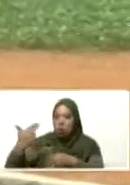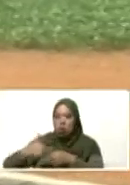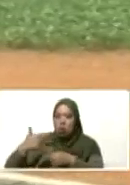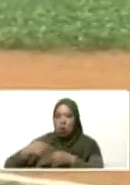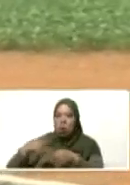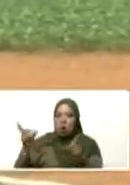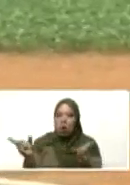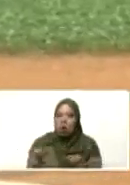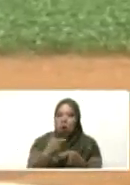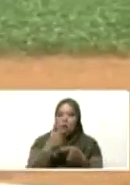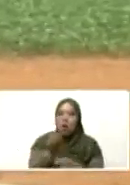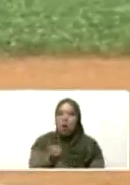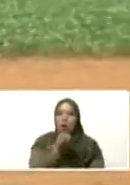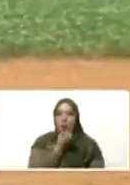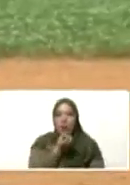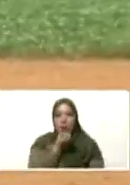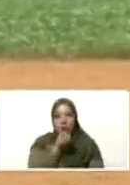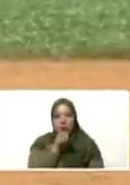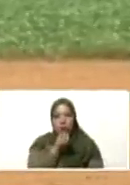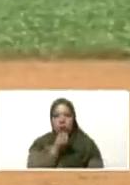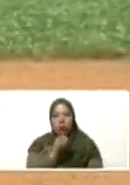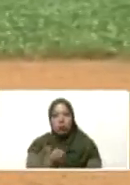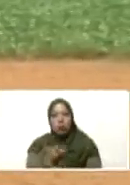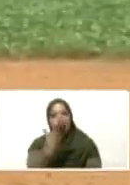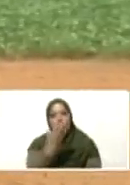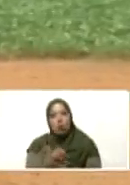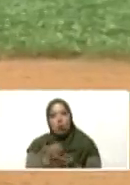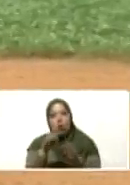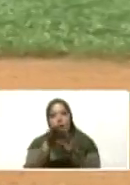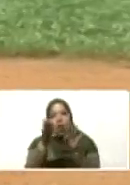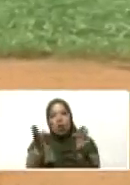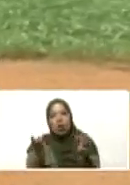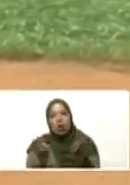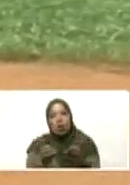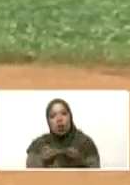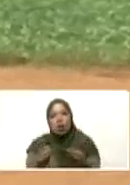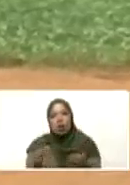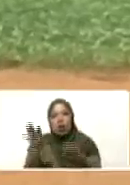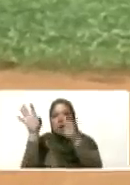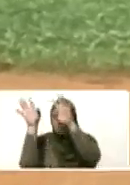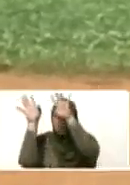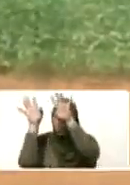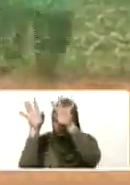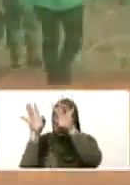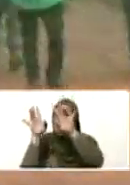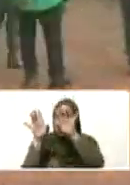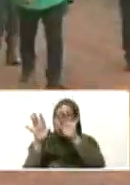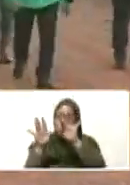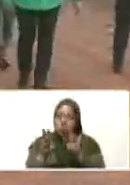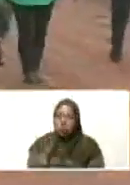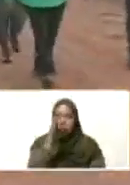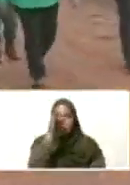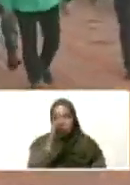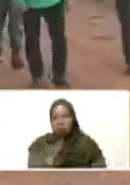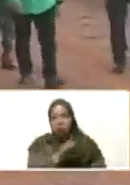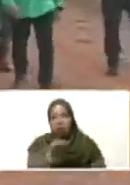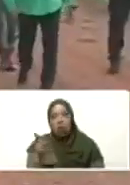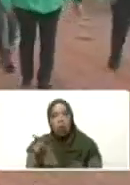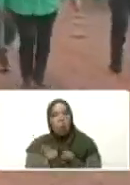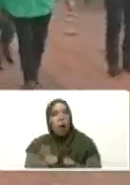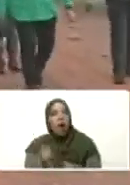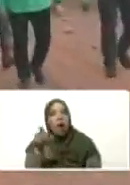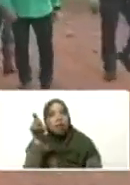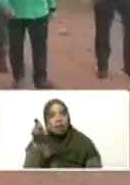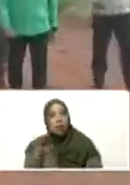gas, alimento. Monaga, tierra bendita. Monagas Tierra Rebelde también, de Libertadores,